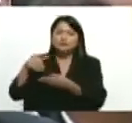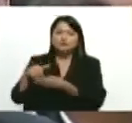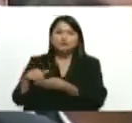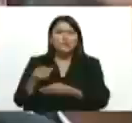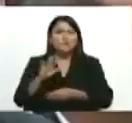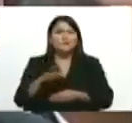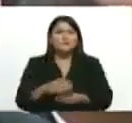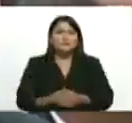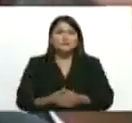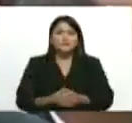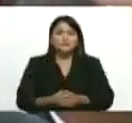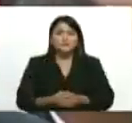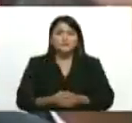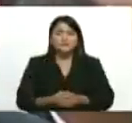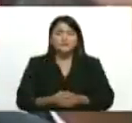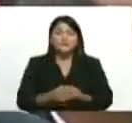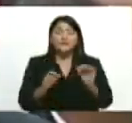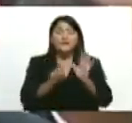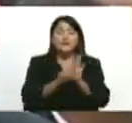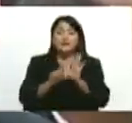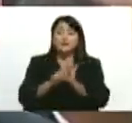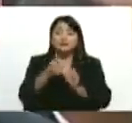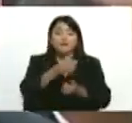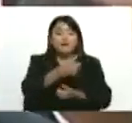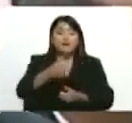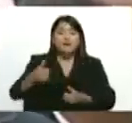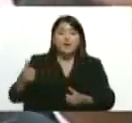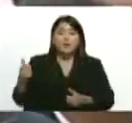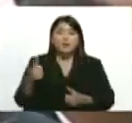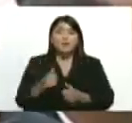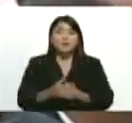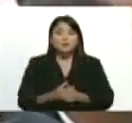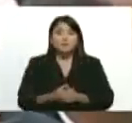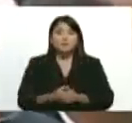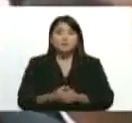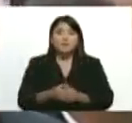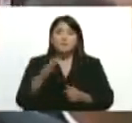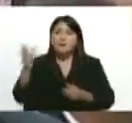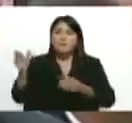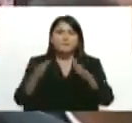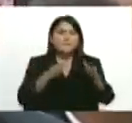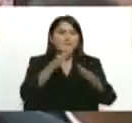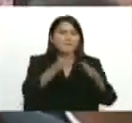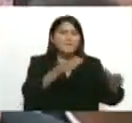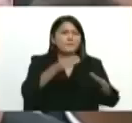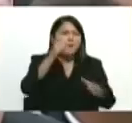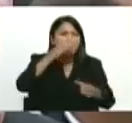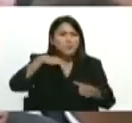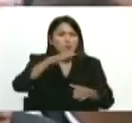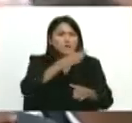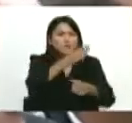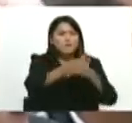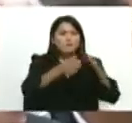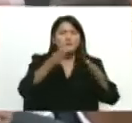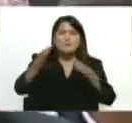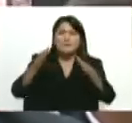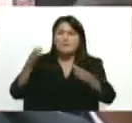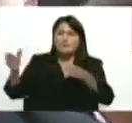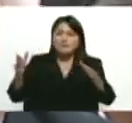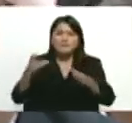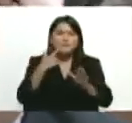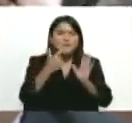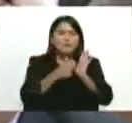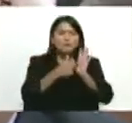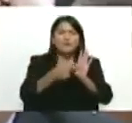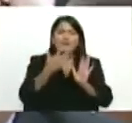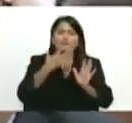de la Constitución y las leyes, y que cada quien entonces salga a recorrer cada uno de los pueblos de nuestra Venezuela y que digamos la verdad